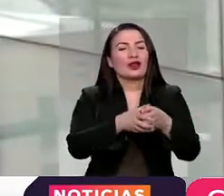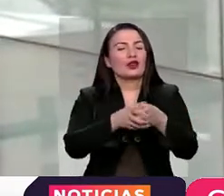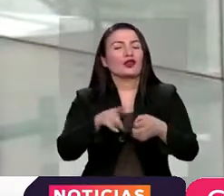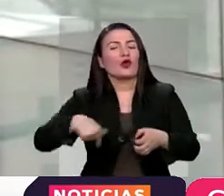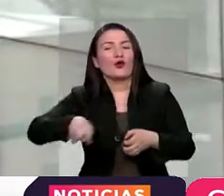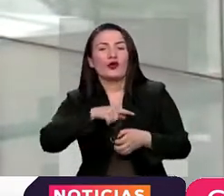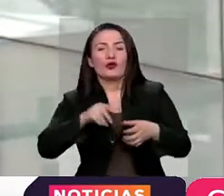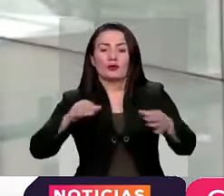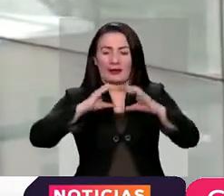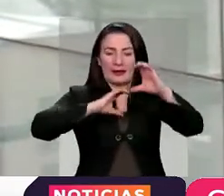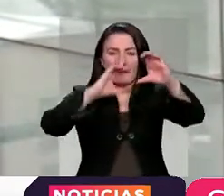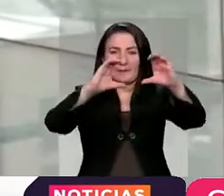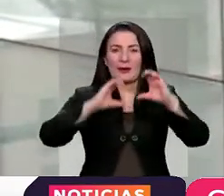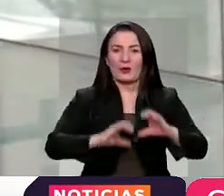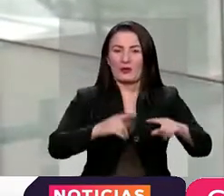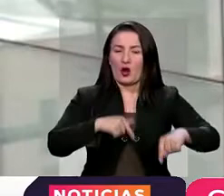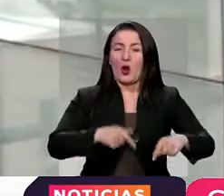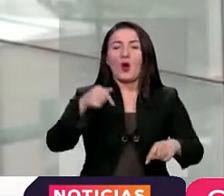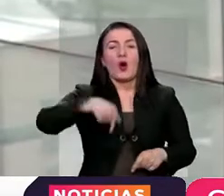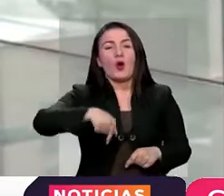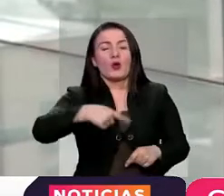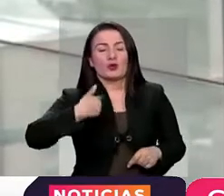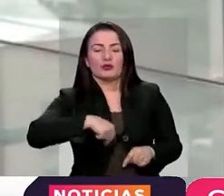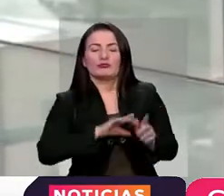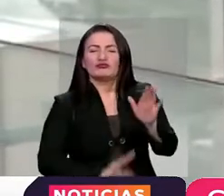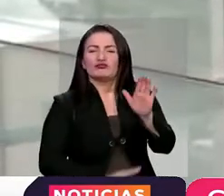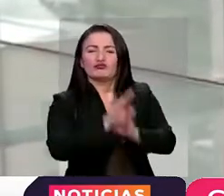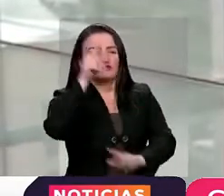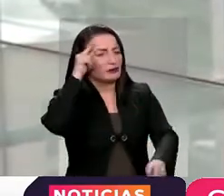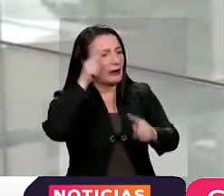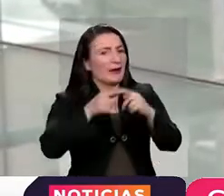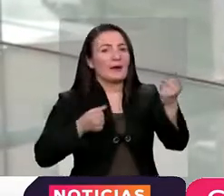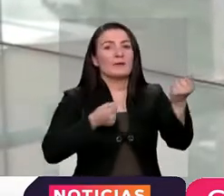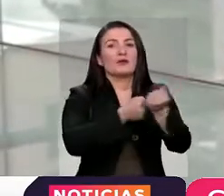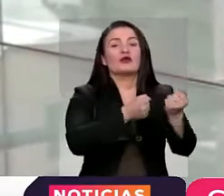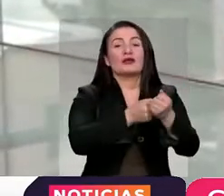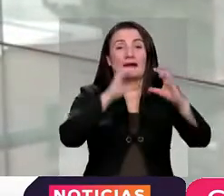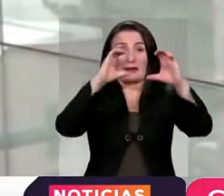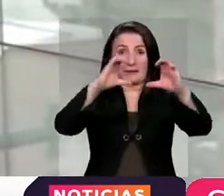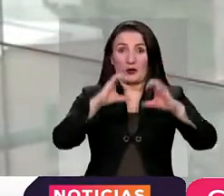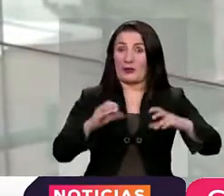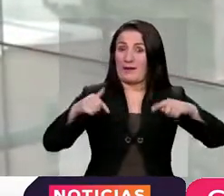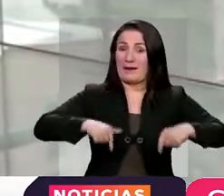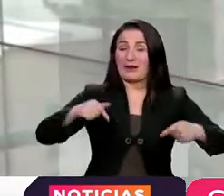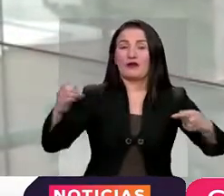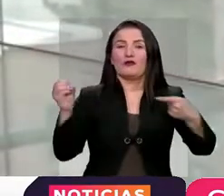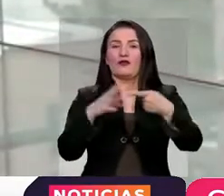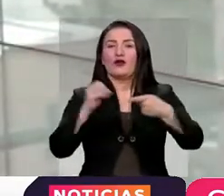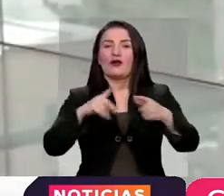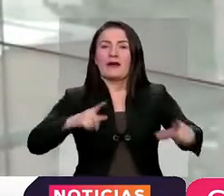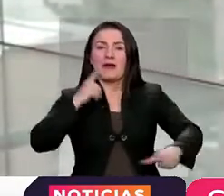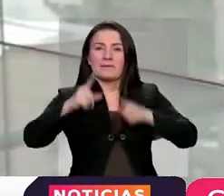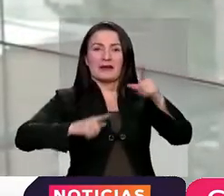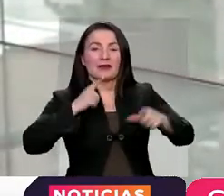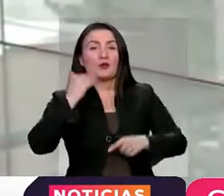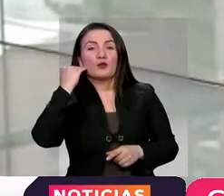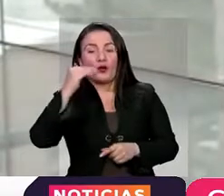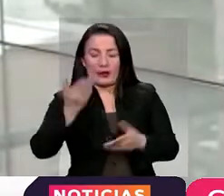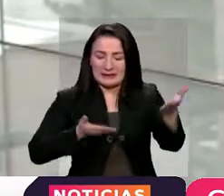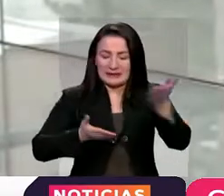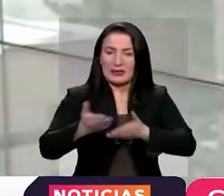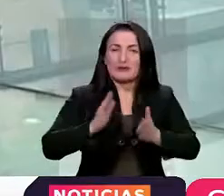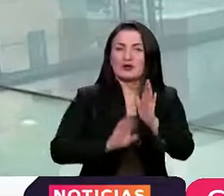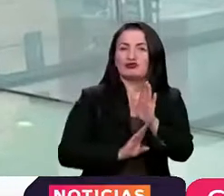tenemos en la Cámara de Comercio. Y por eso hoy desarrollamos un foro denominado Emprendimiento y Mujeres al Servicio del